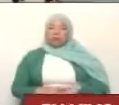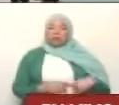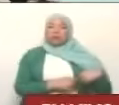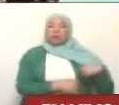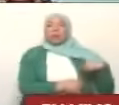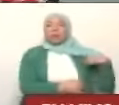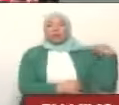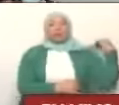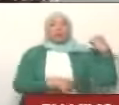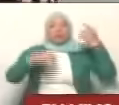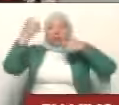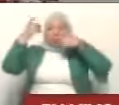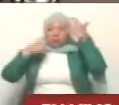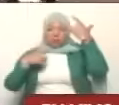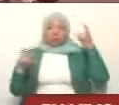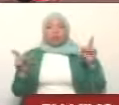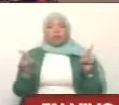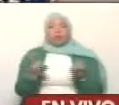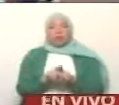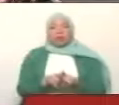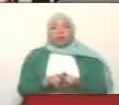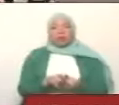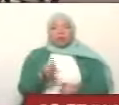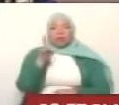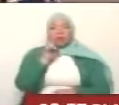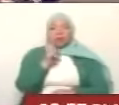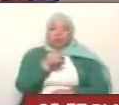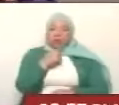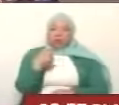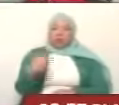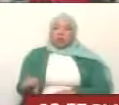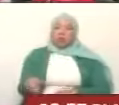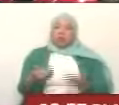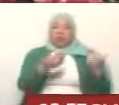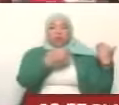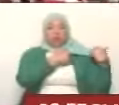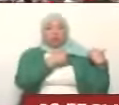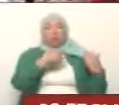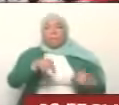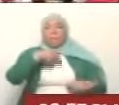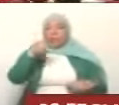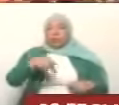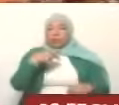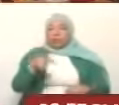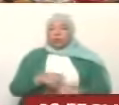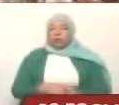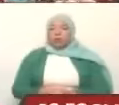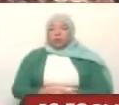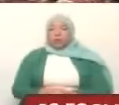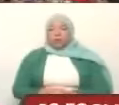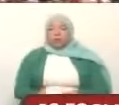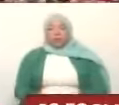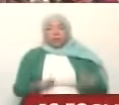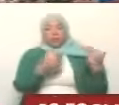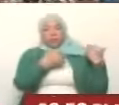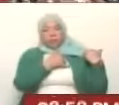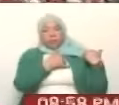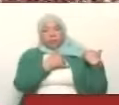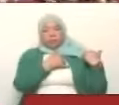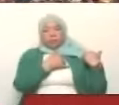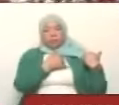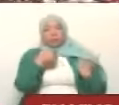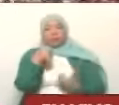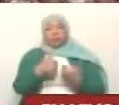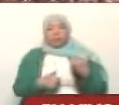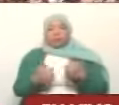llamó una vez y me dijo: Nicolás, estoy nombrando aquí responsables políticos que se vayan a encabezar los